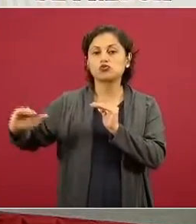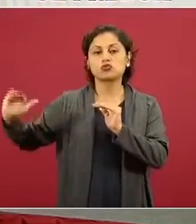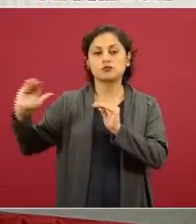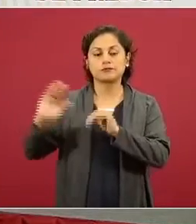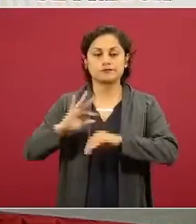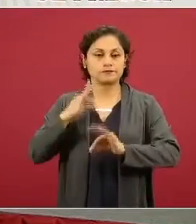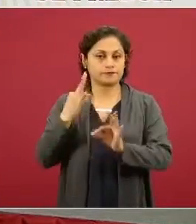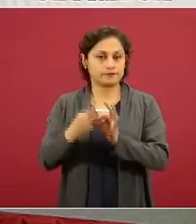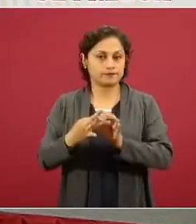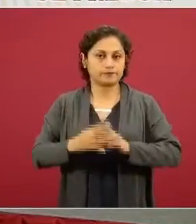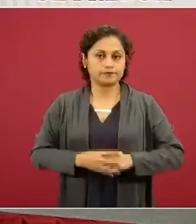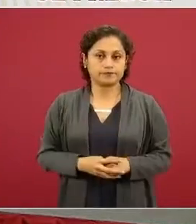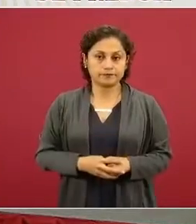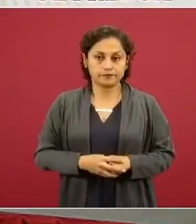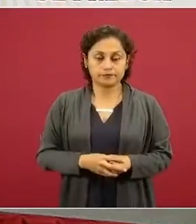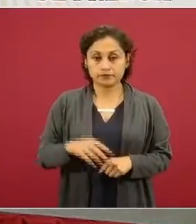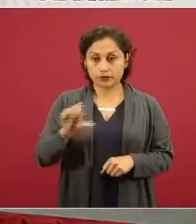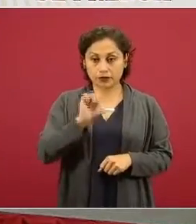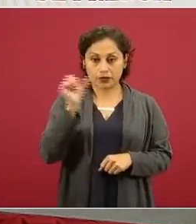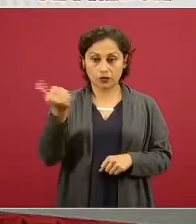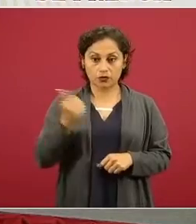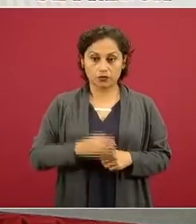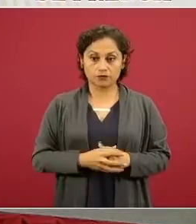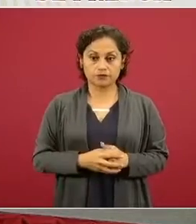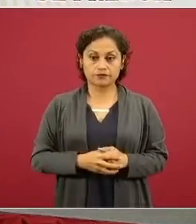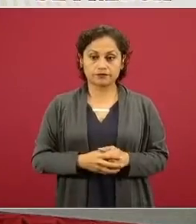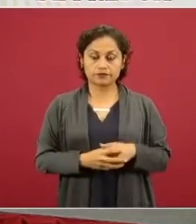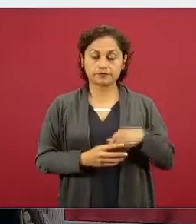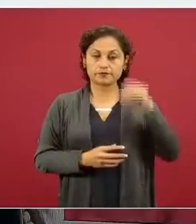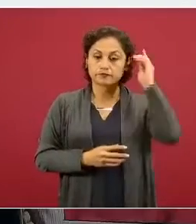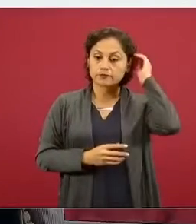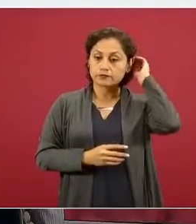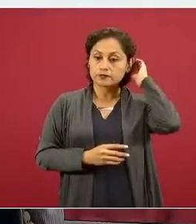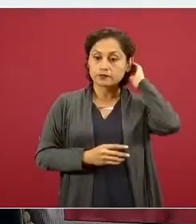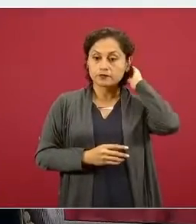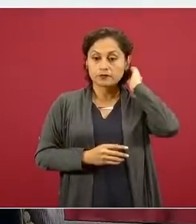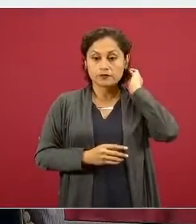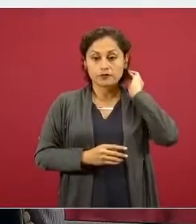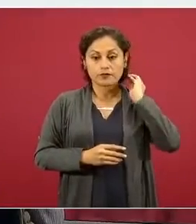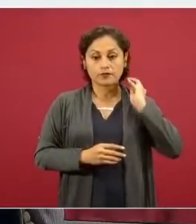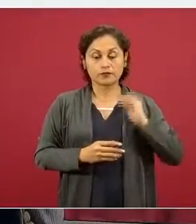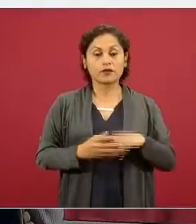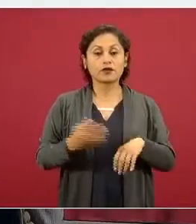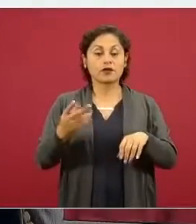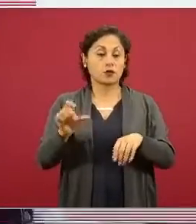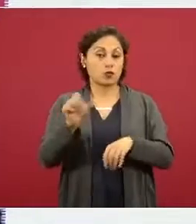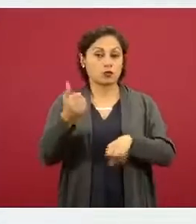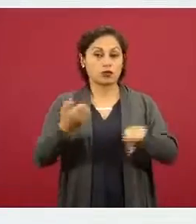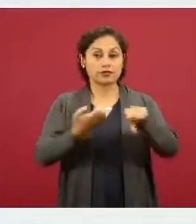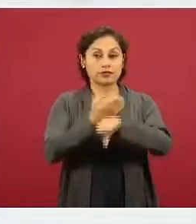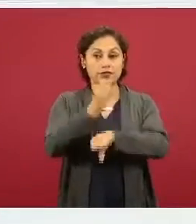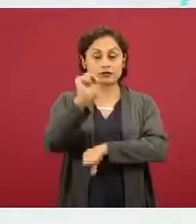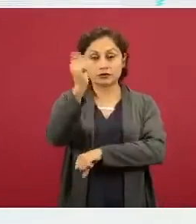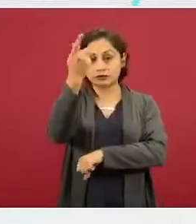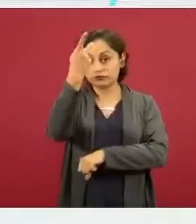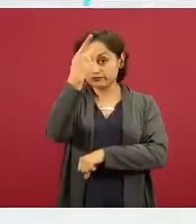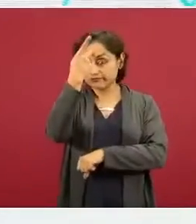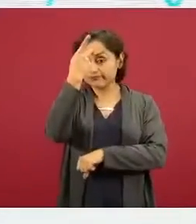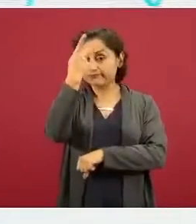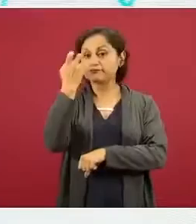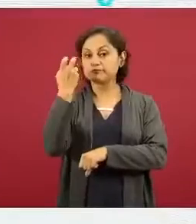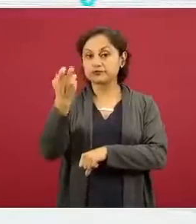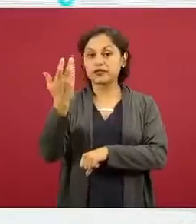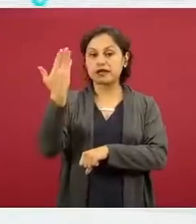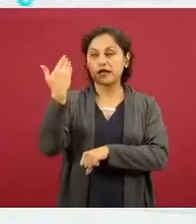epidémica. La siguiente. El estado de San Luis Potosí, que también había tenido ya un descenso de